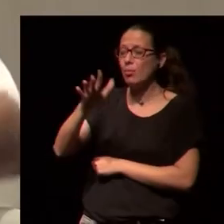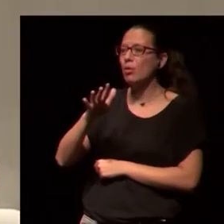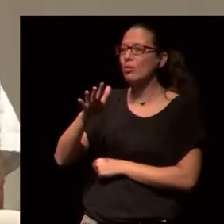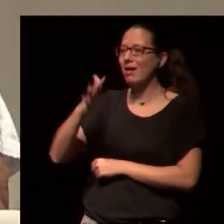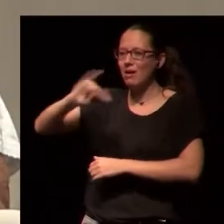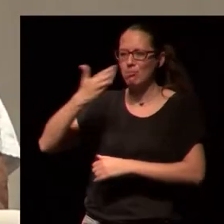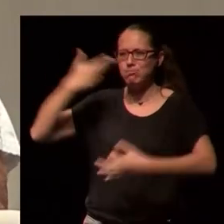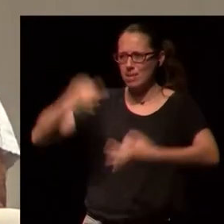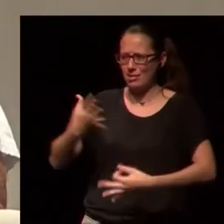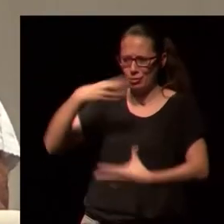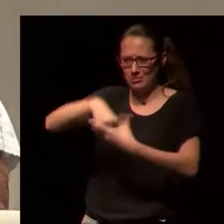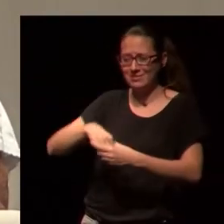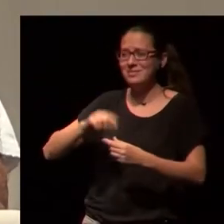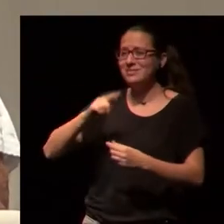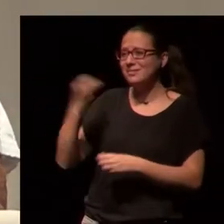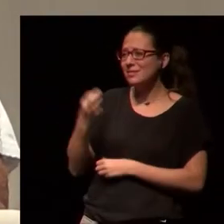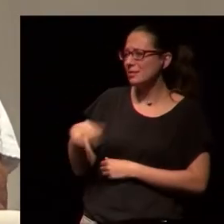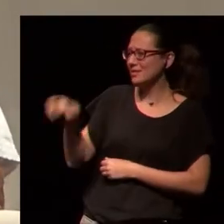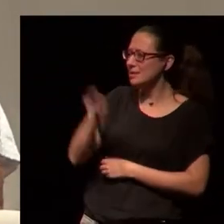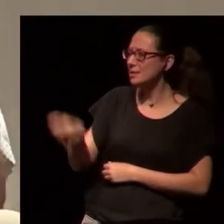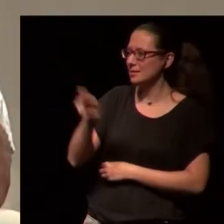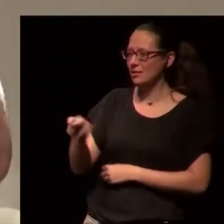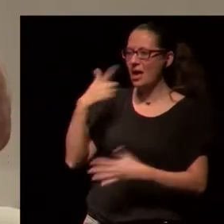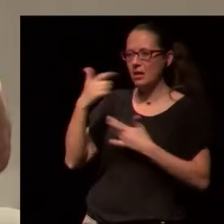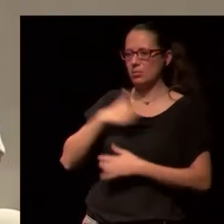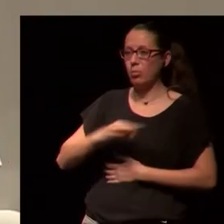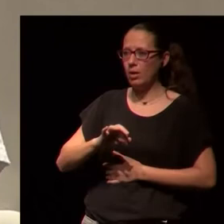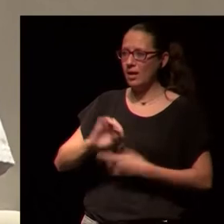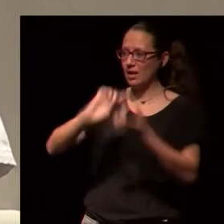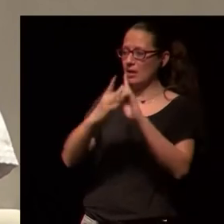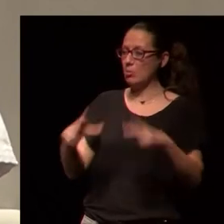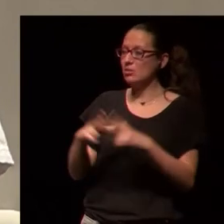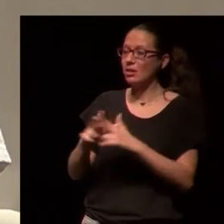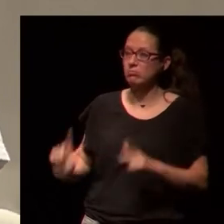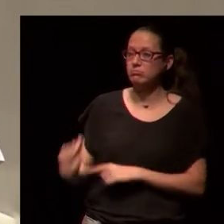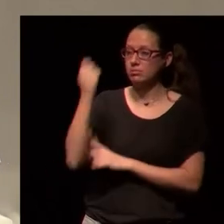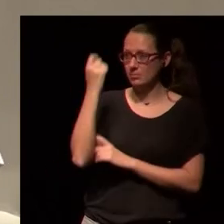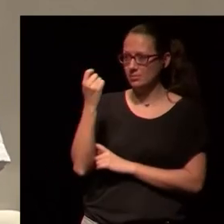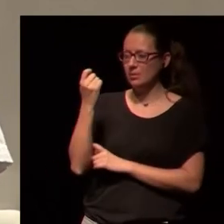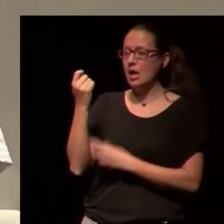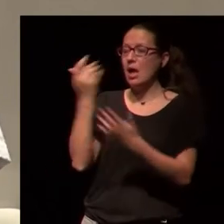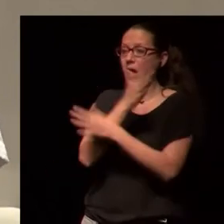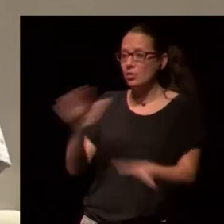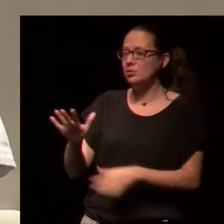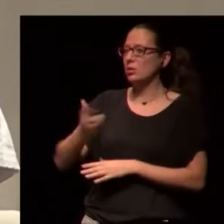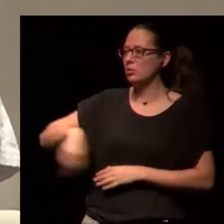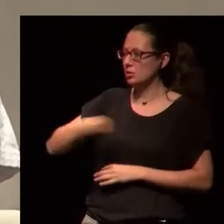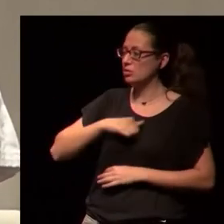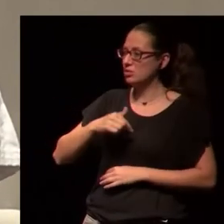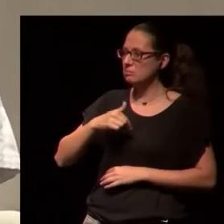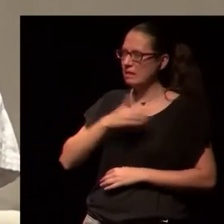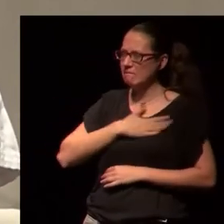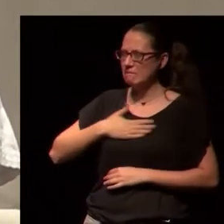implícito en insistir en que el arte puede conseguir un cambio social, a no ser que estemos dispuestos a plantearnos una campaña